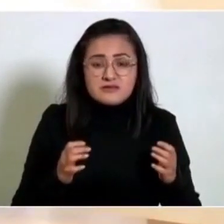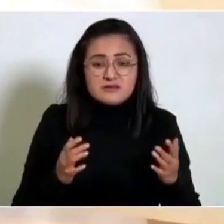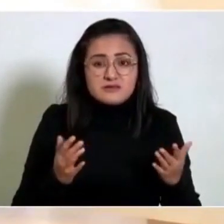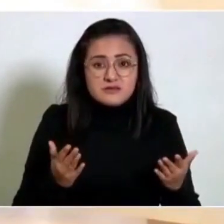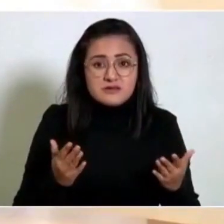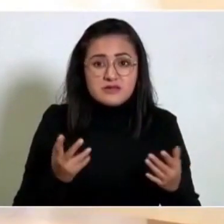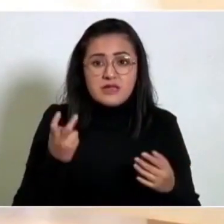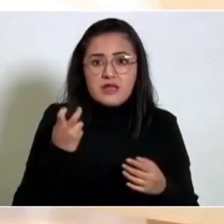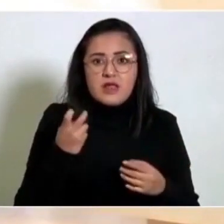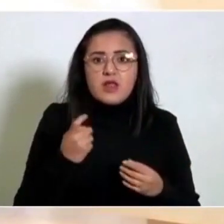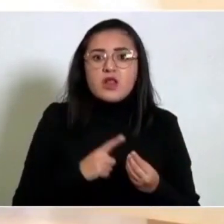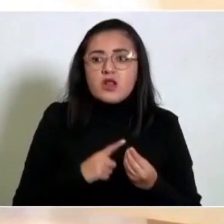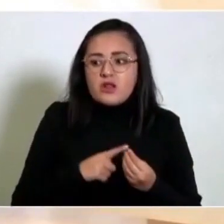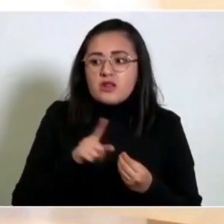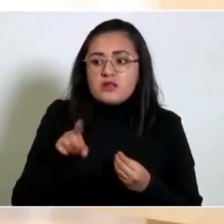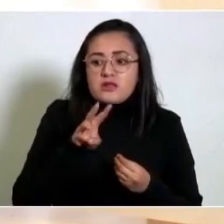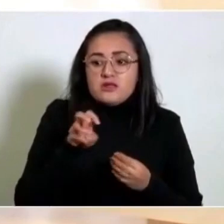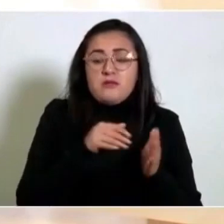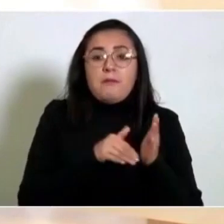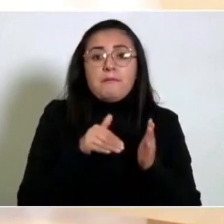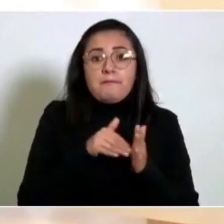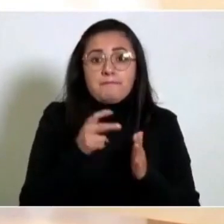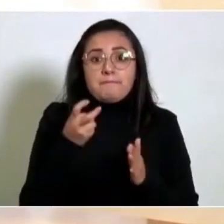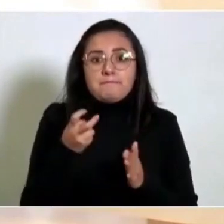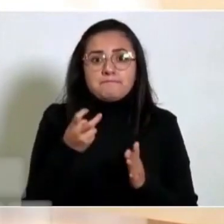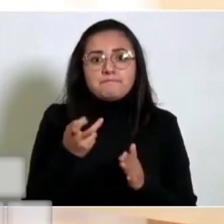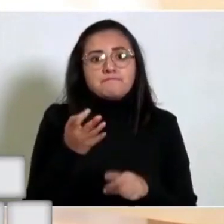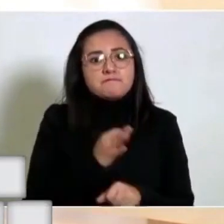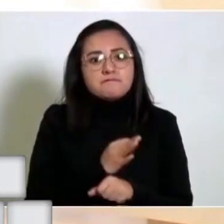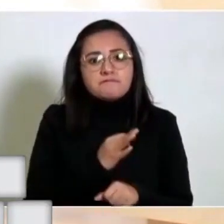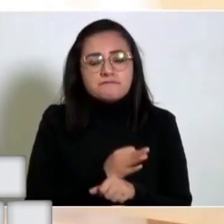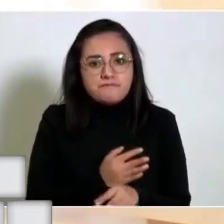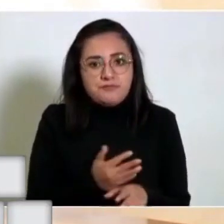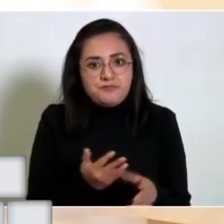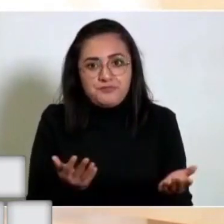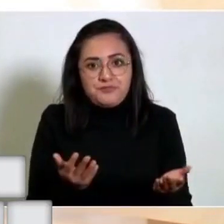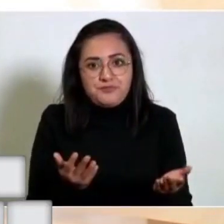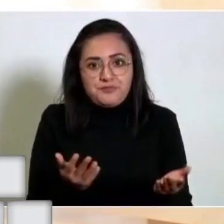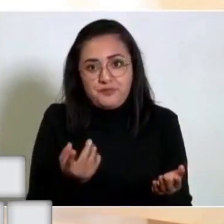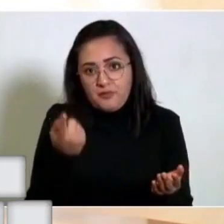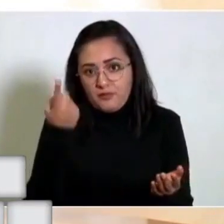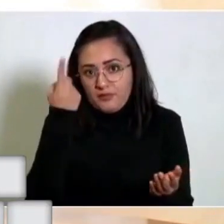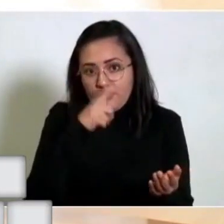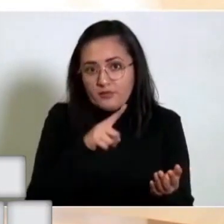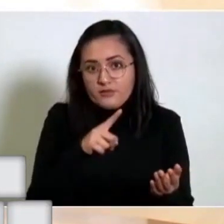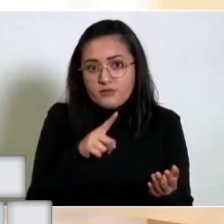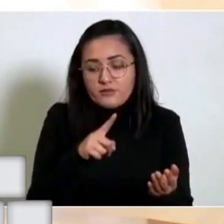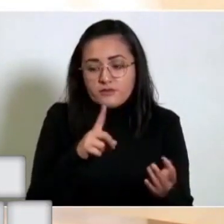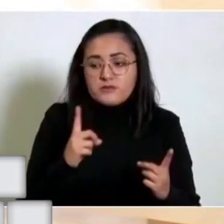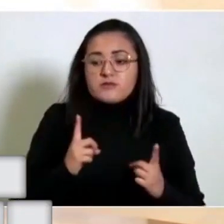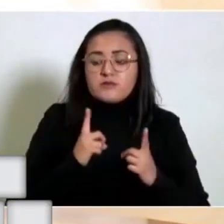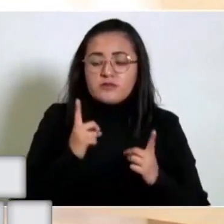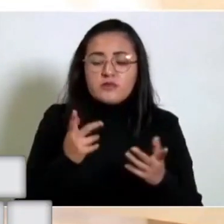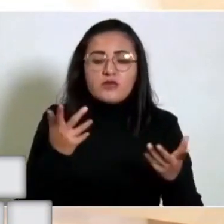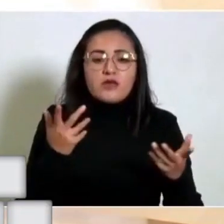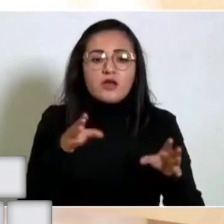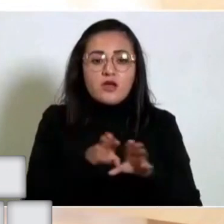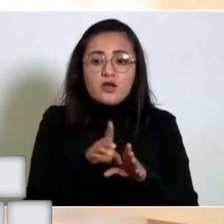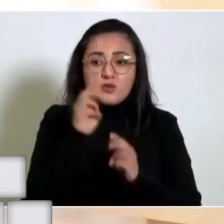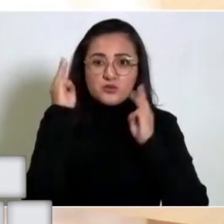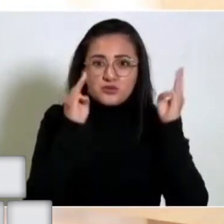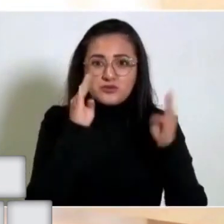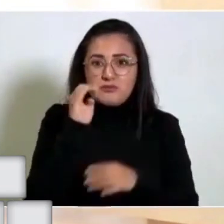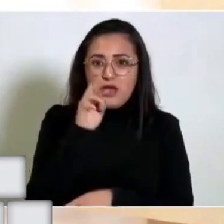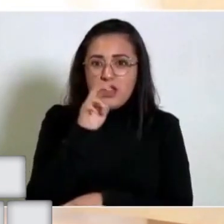O ese fideicomiso que por 300 millones se constituyó para dotar de acervo al Museo